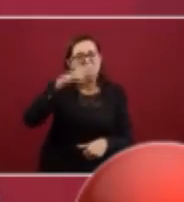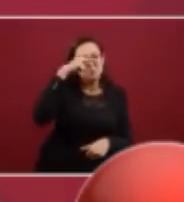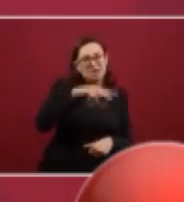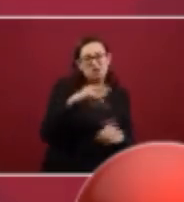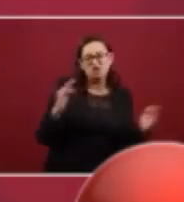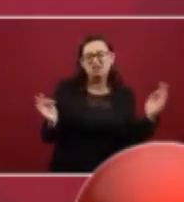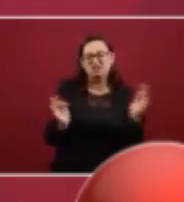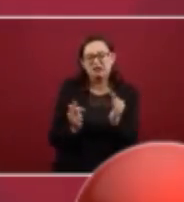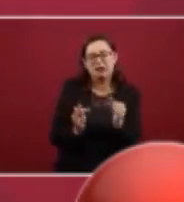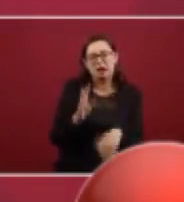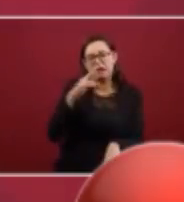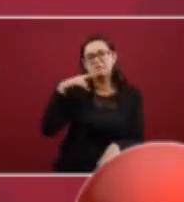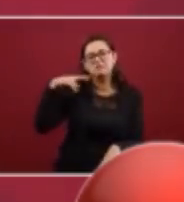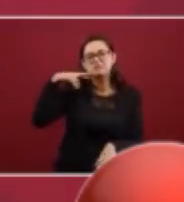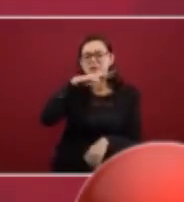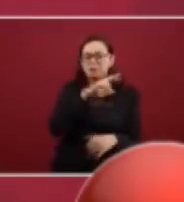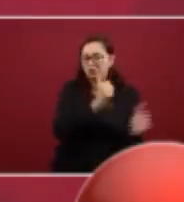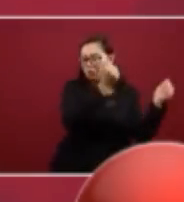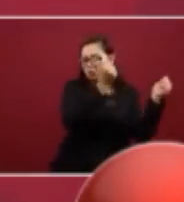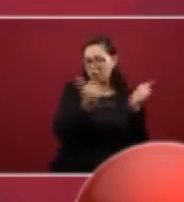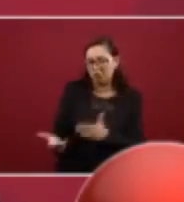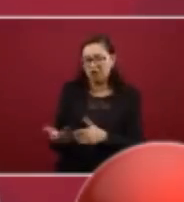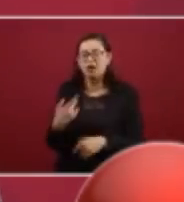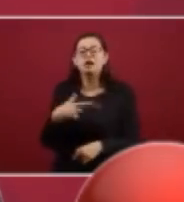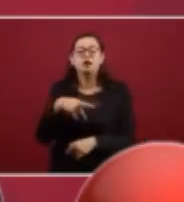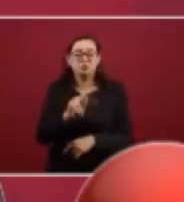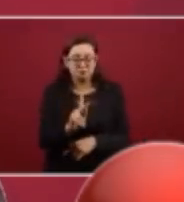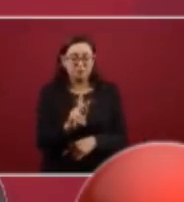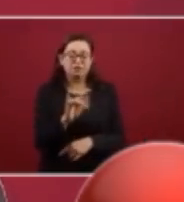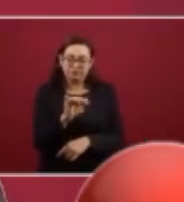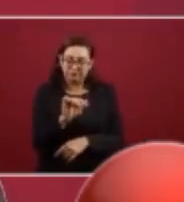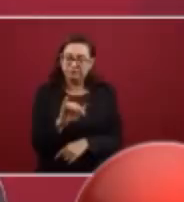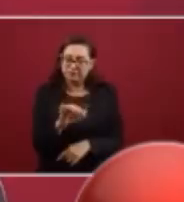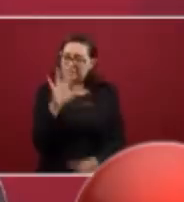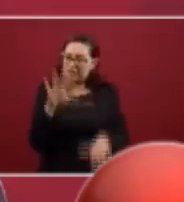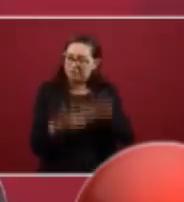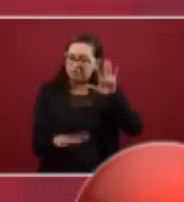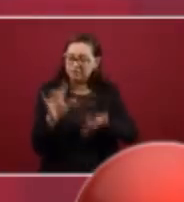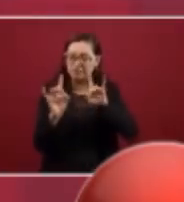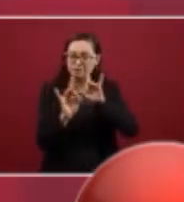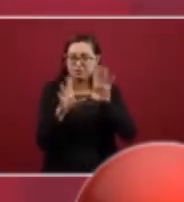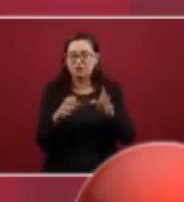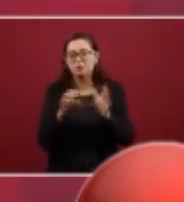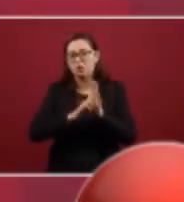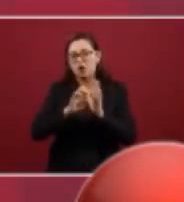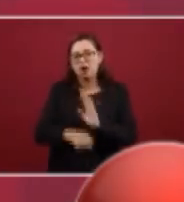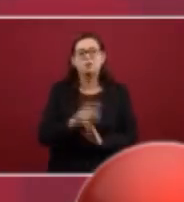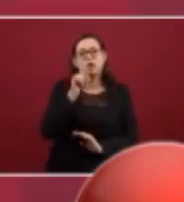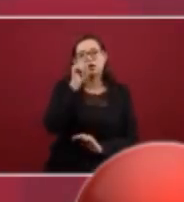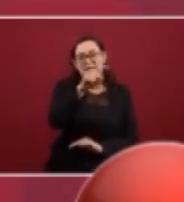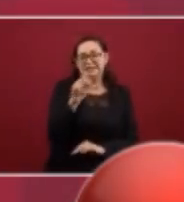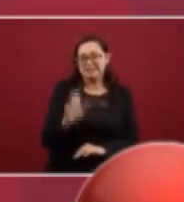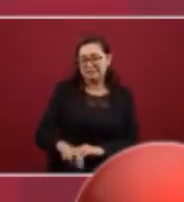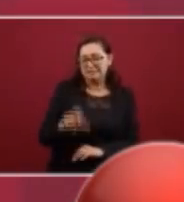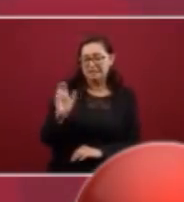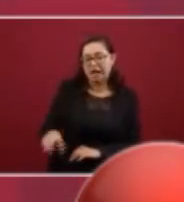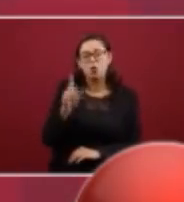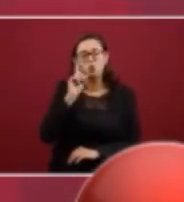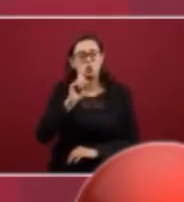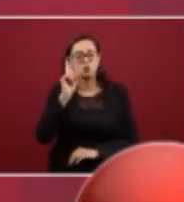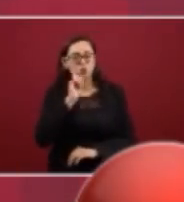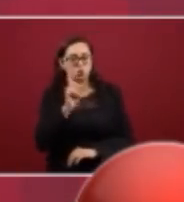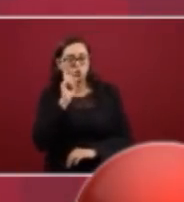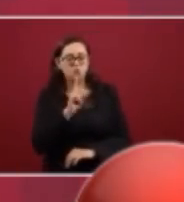ha habido casos en donde se ha intervenido, por ejemplo, la cónsul actual en Chicago, Reina Torres, que estuvo en San Antonio,